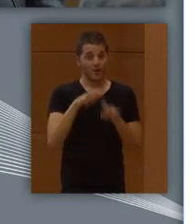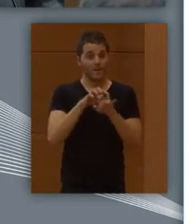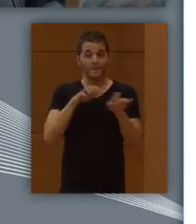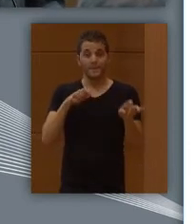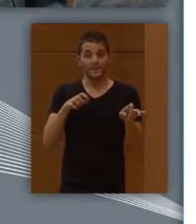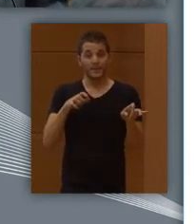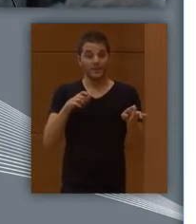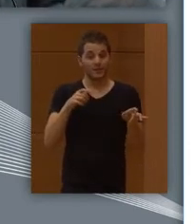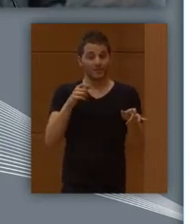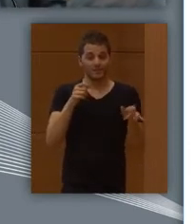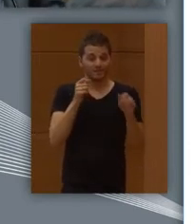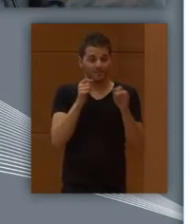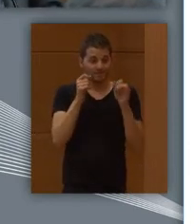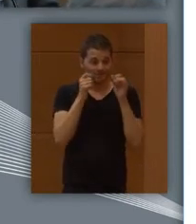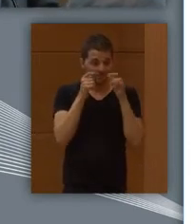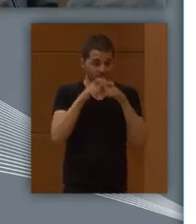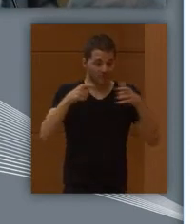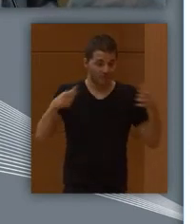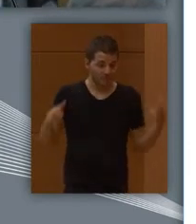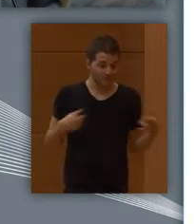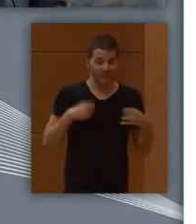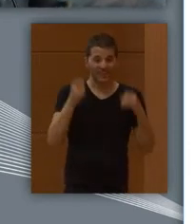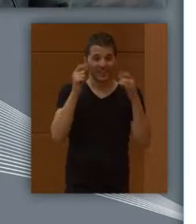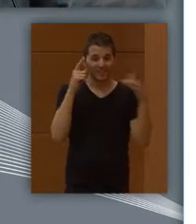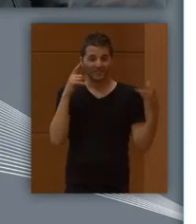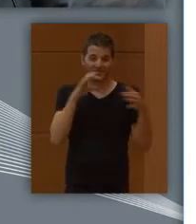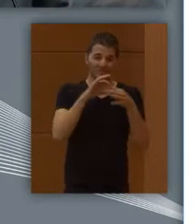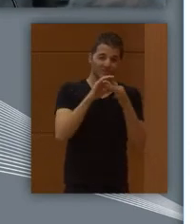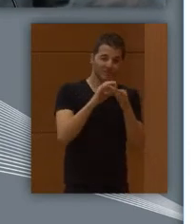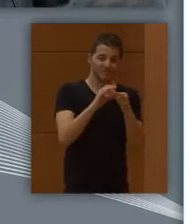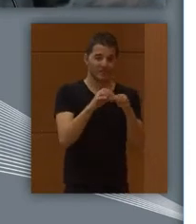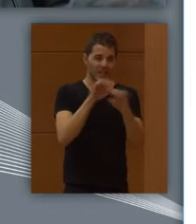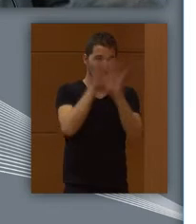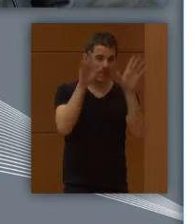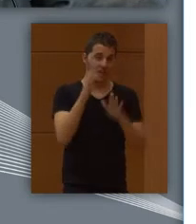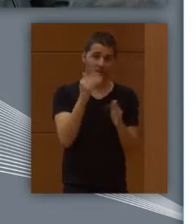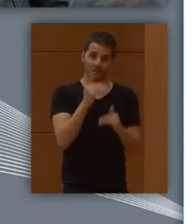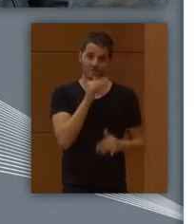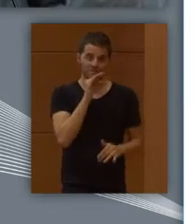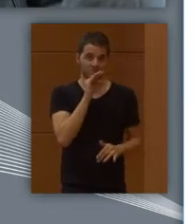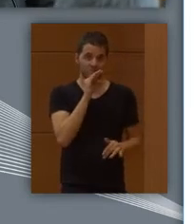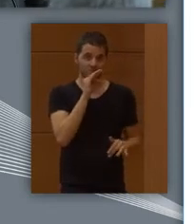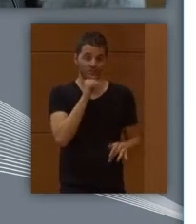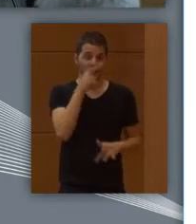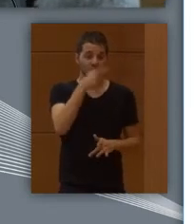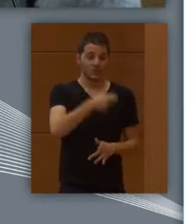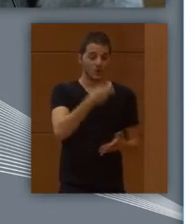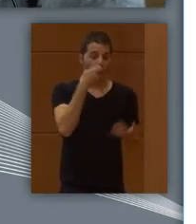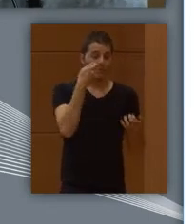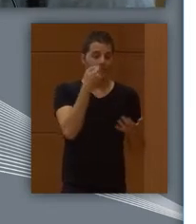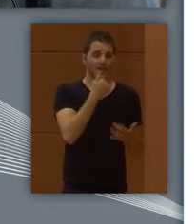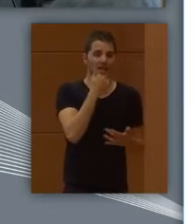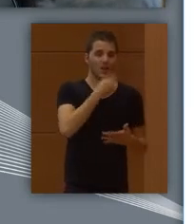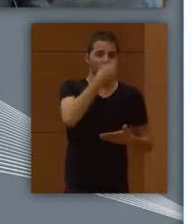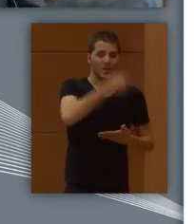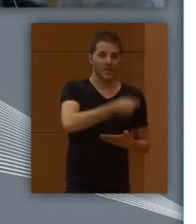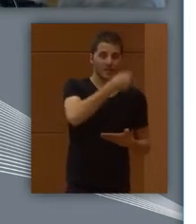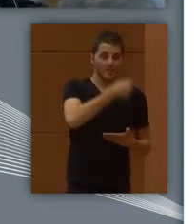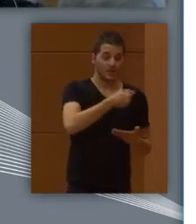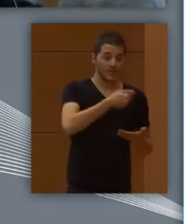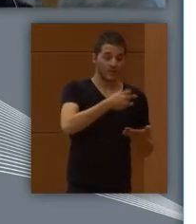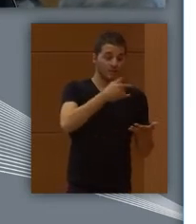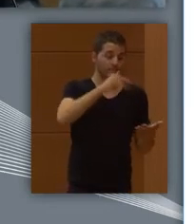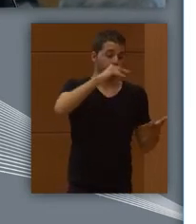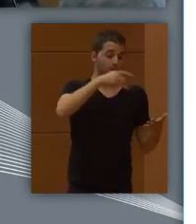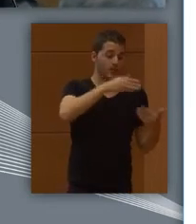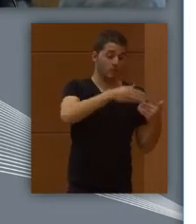no es evidente, no existe una correlación muy clara. Y todavía sigue teniendo un peso muy importante o bien el uso